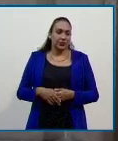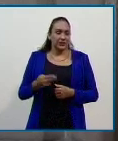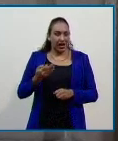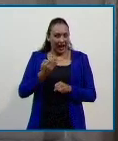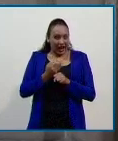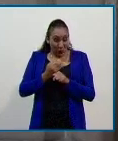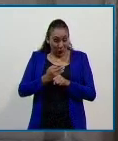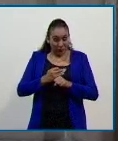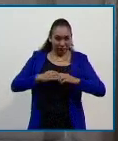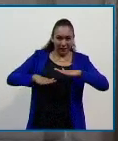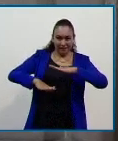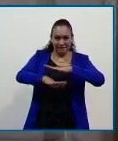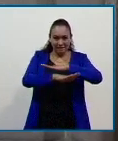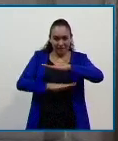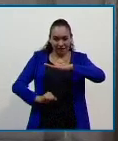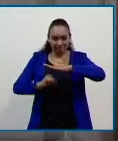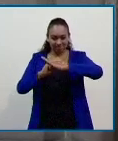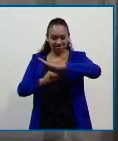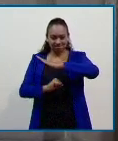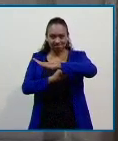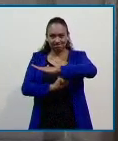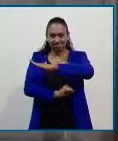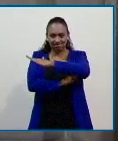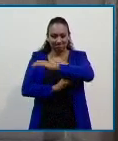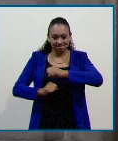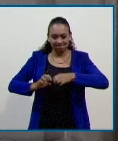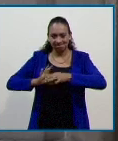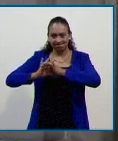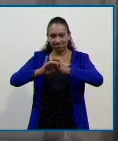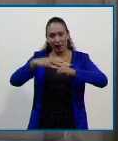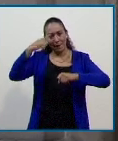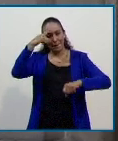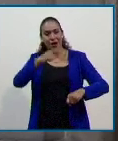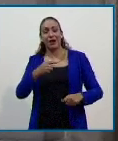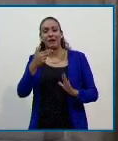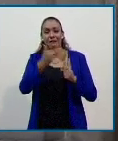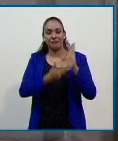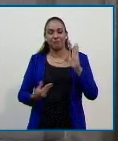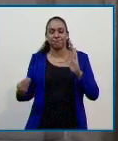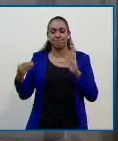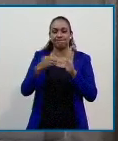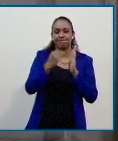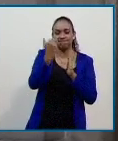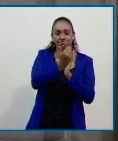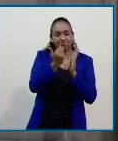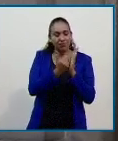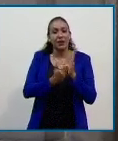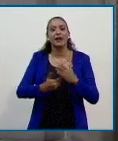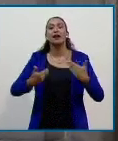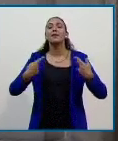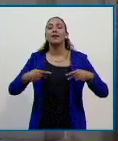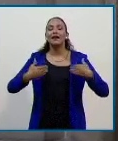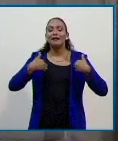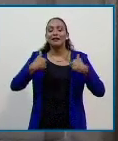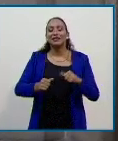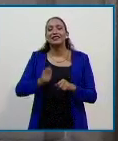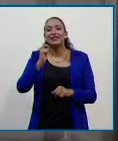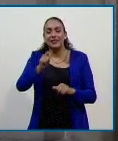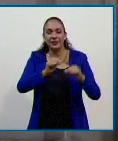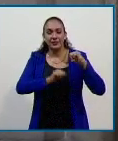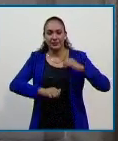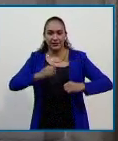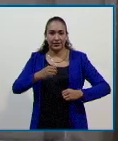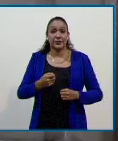un diagnóstico serio y pormenorizado sobre el significado y la enorme